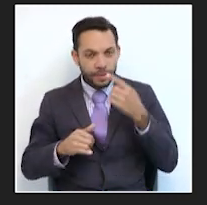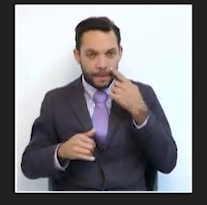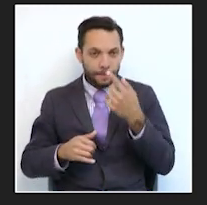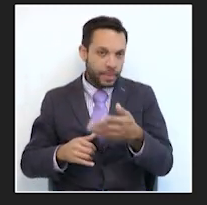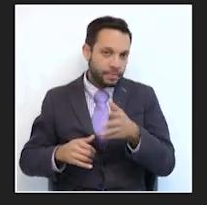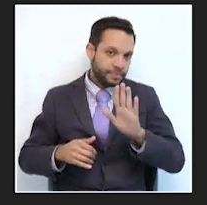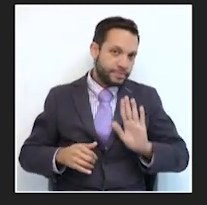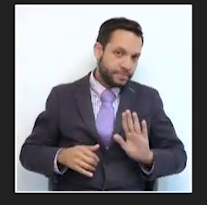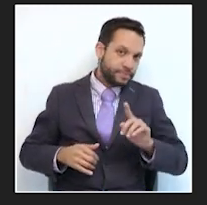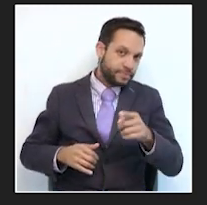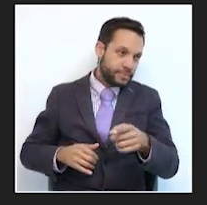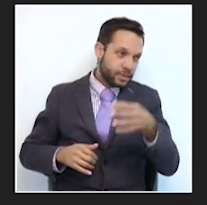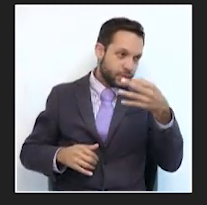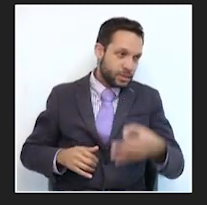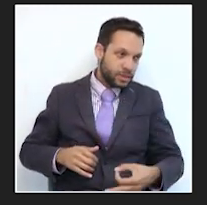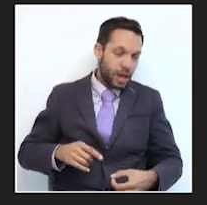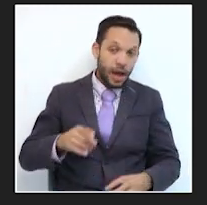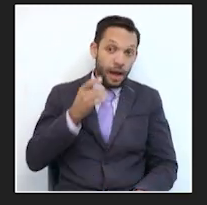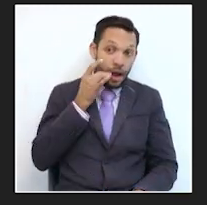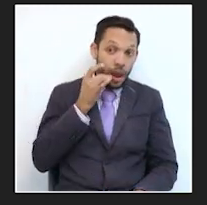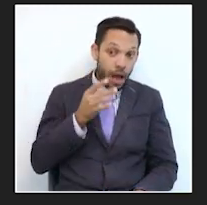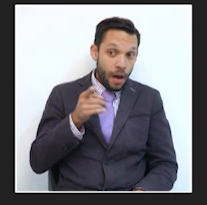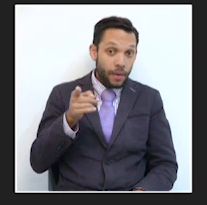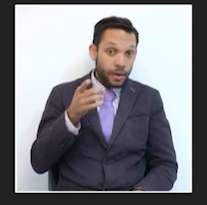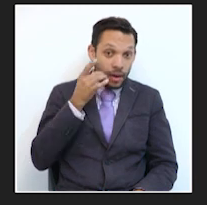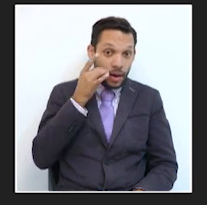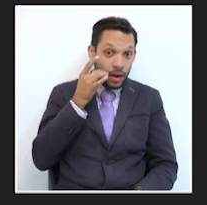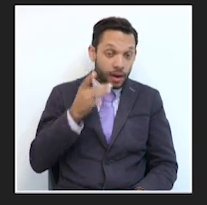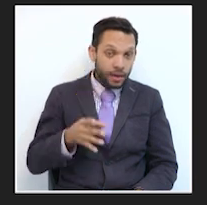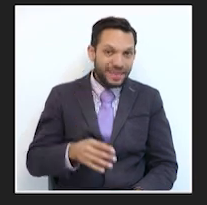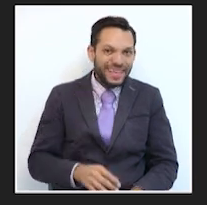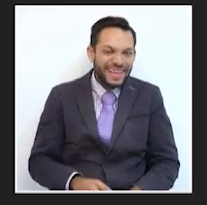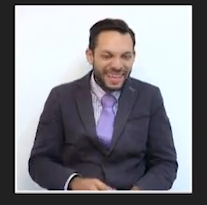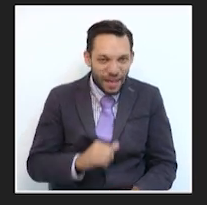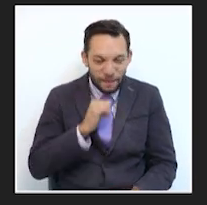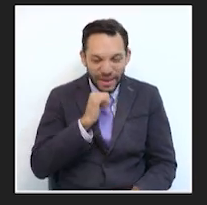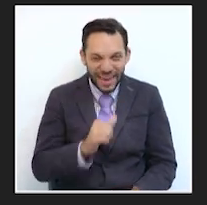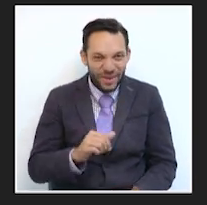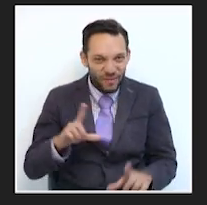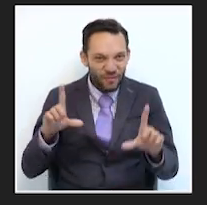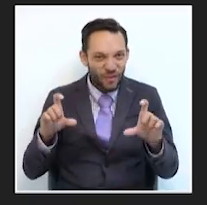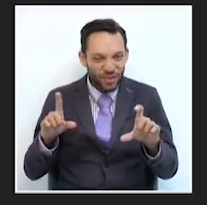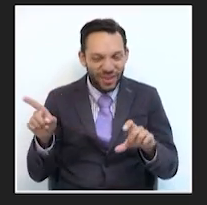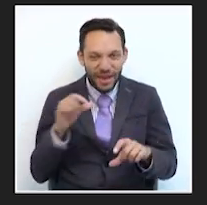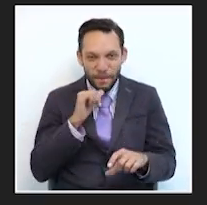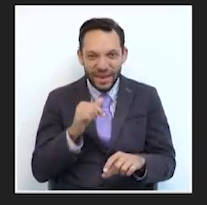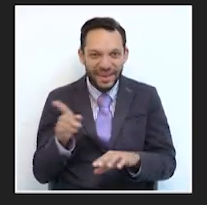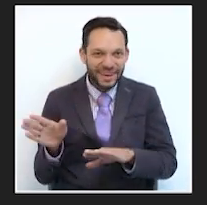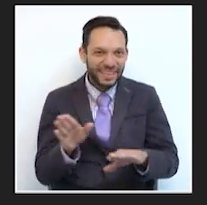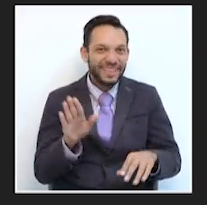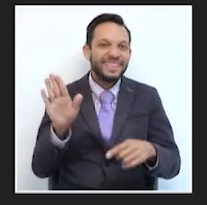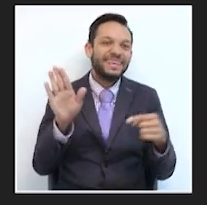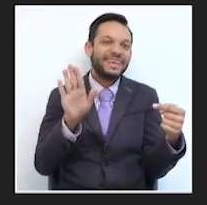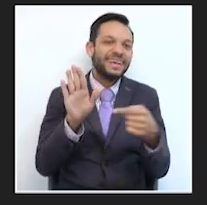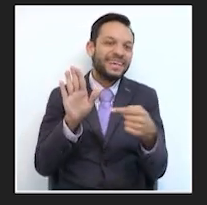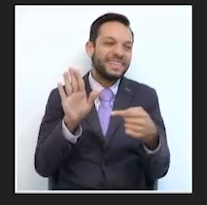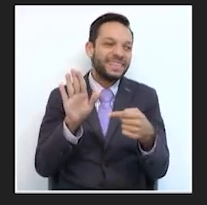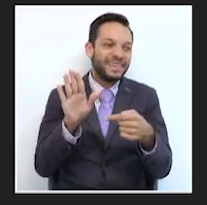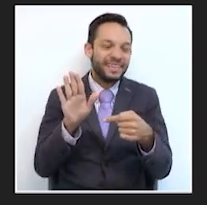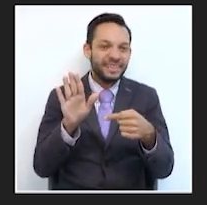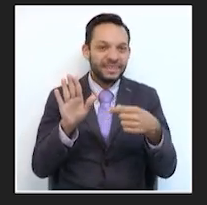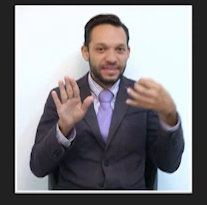pues en cuidados intensivos busco la peor lista pero esto es lo que nos toca en consulta